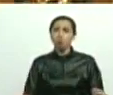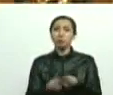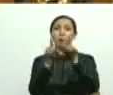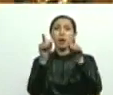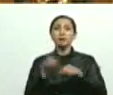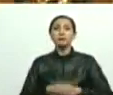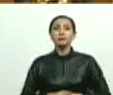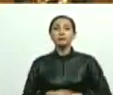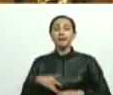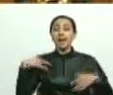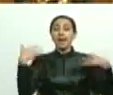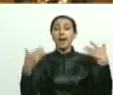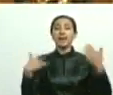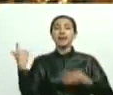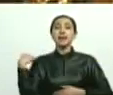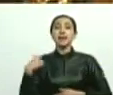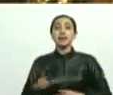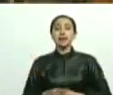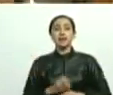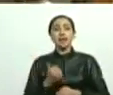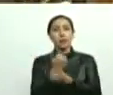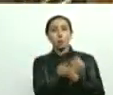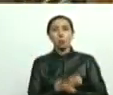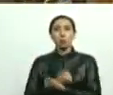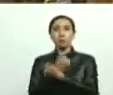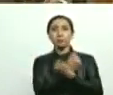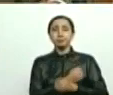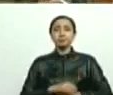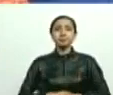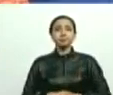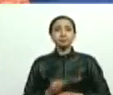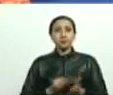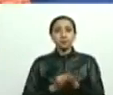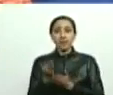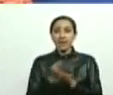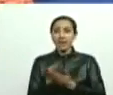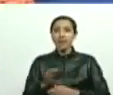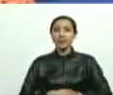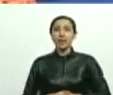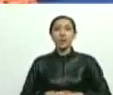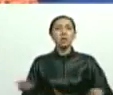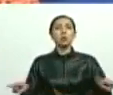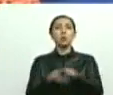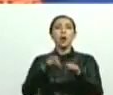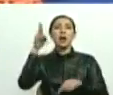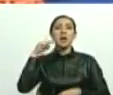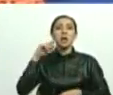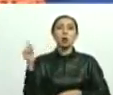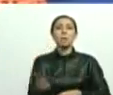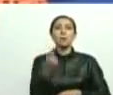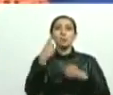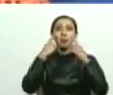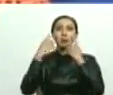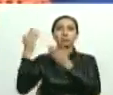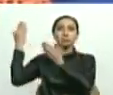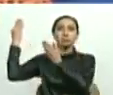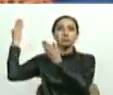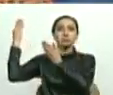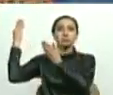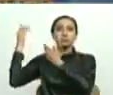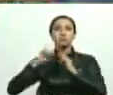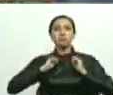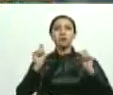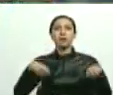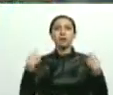la alegría, por el amor, por la lealtad. ¡Negro primero, Aristóbulo va adelante! Comando